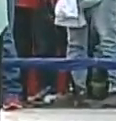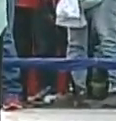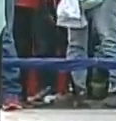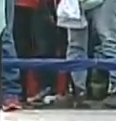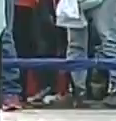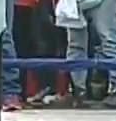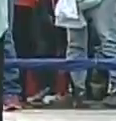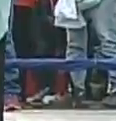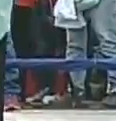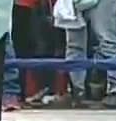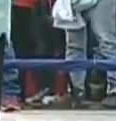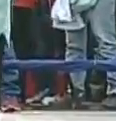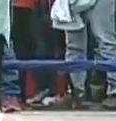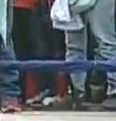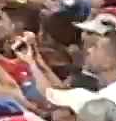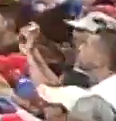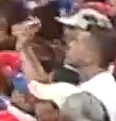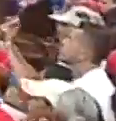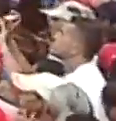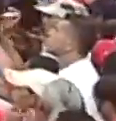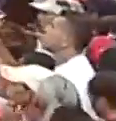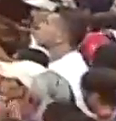la felicidad de ustedes